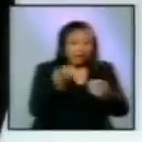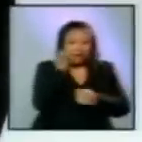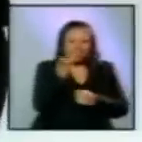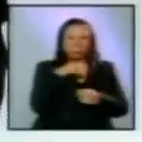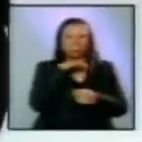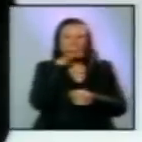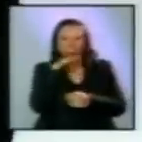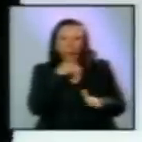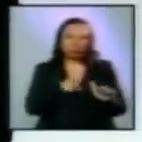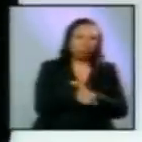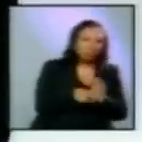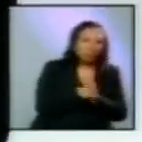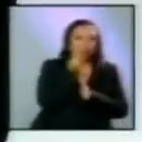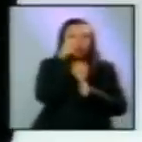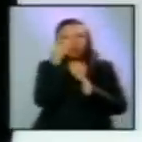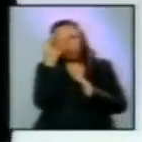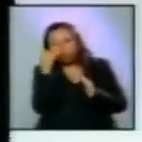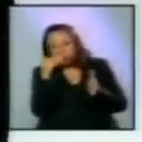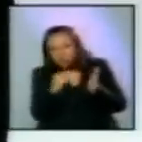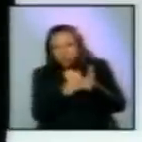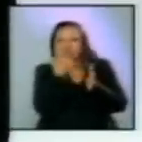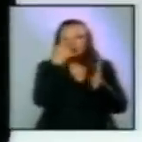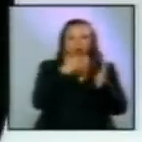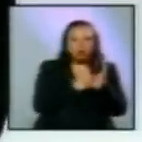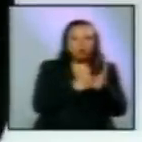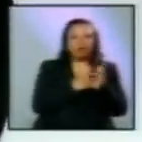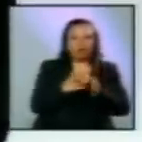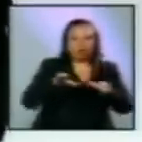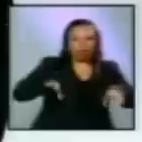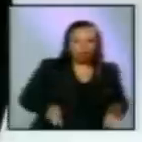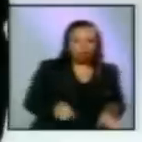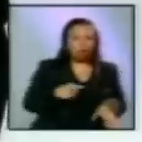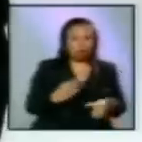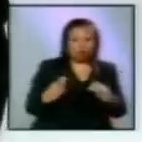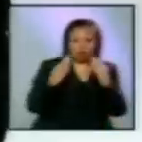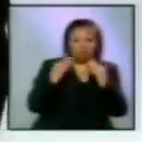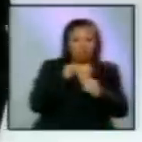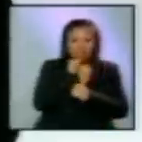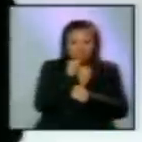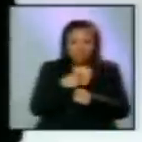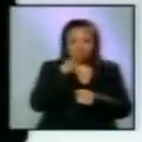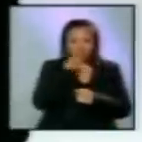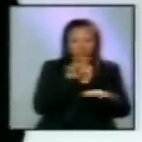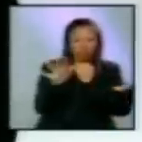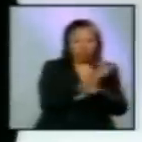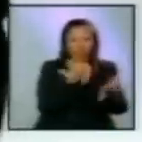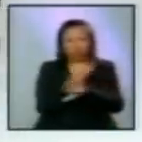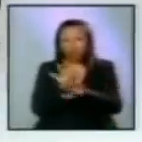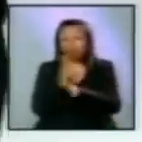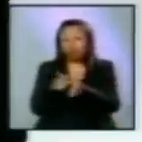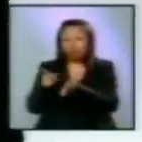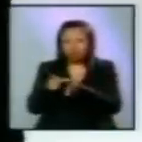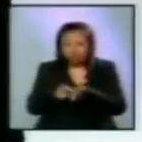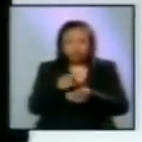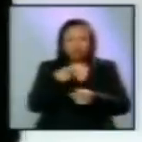son corruptas, que ganan 4 o 5 mil pesos, que no tienen capacitación, que tienen jefes que cambian continuamente, que sirven